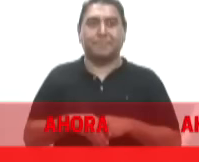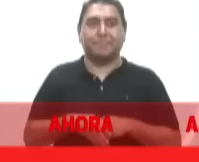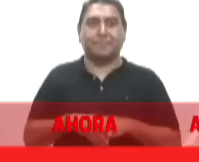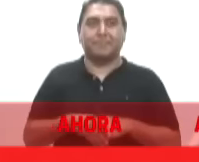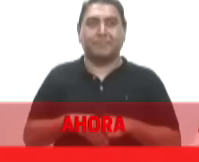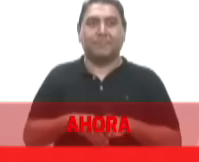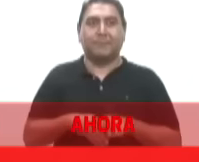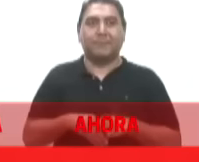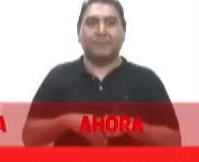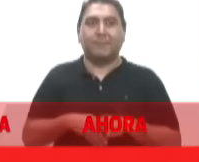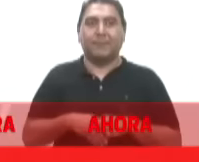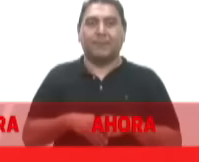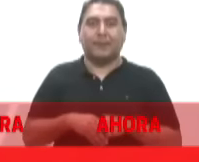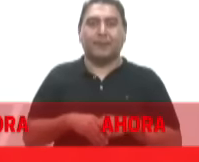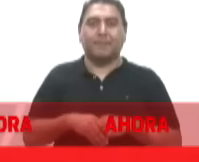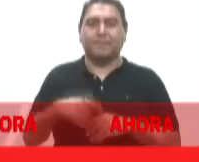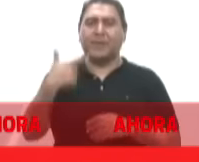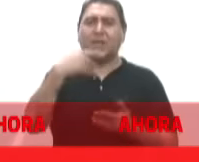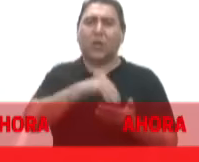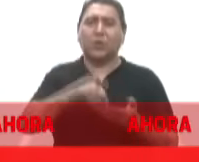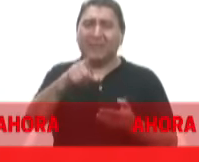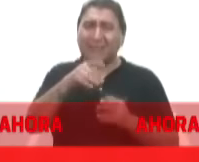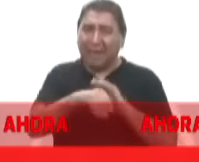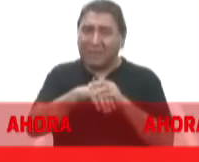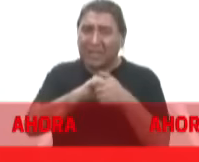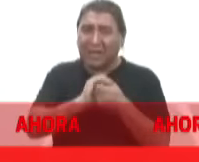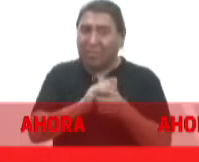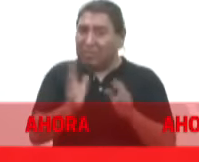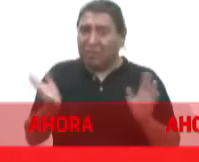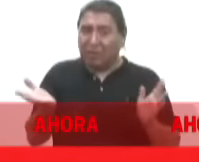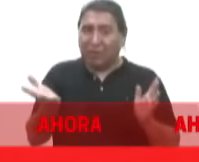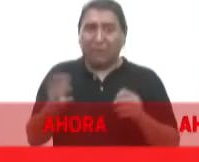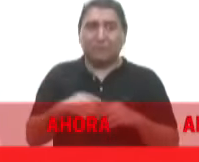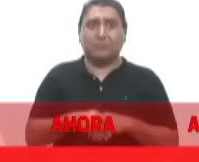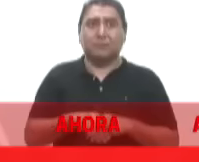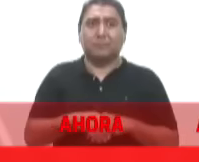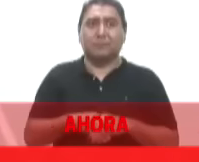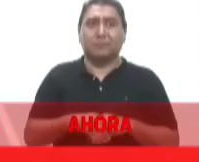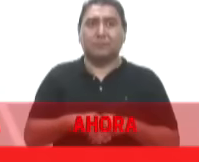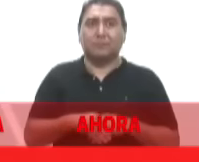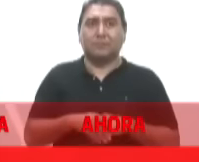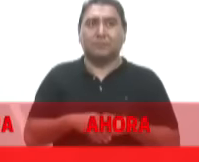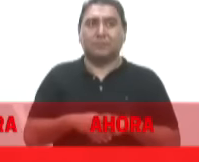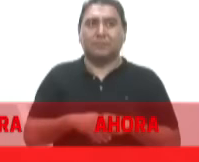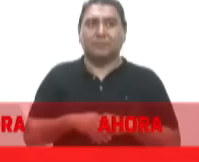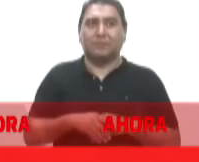Senadora, se está absteniendo usted de hecho.